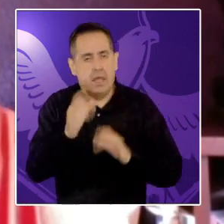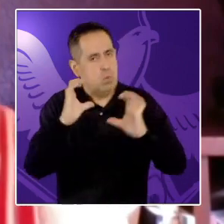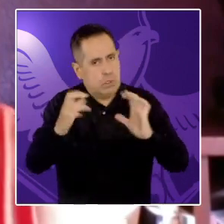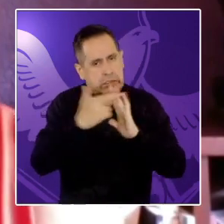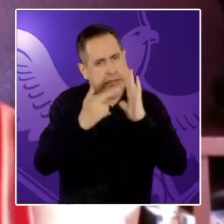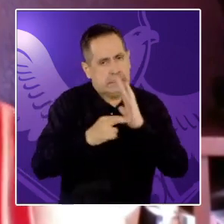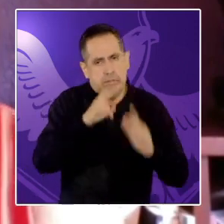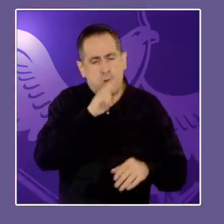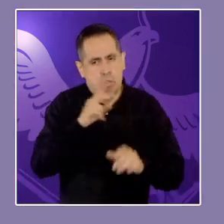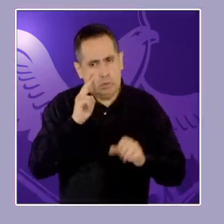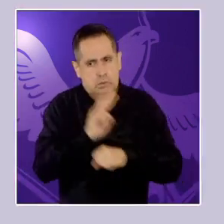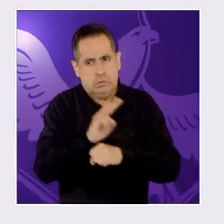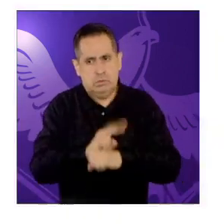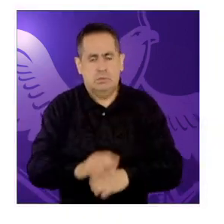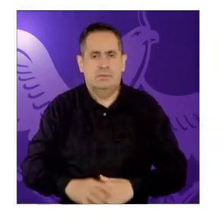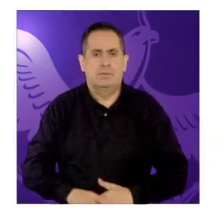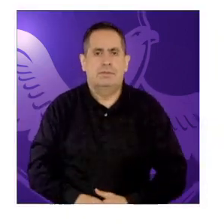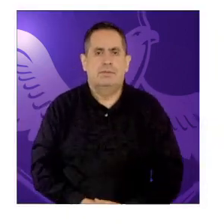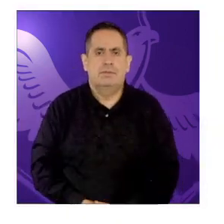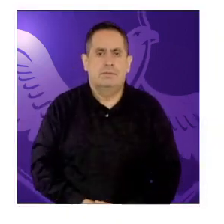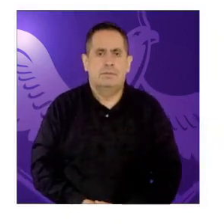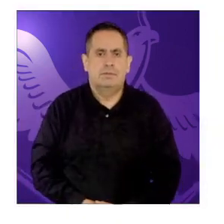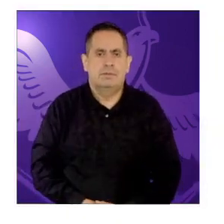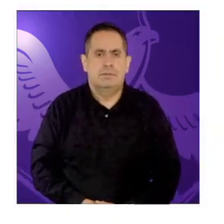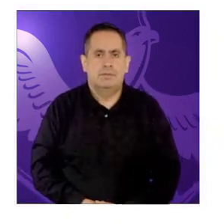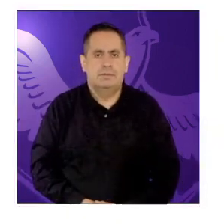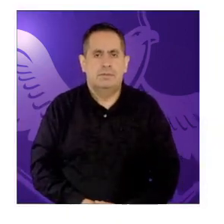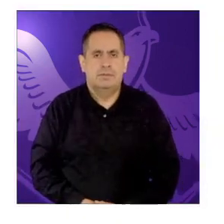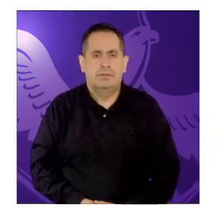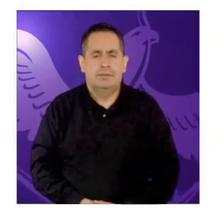prisión, entre otras medidas.